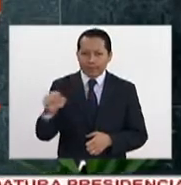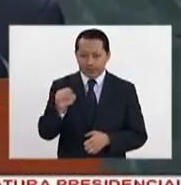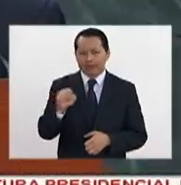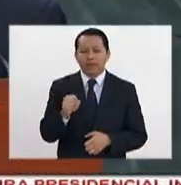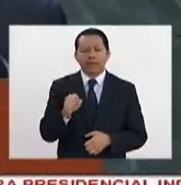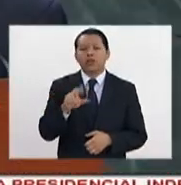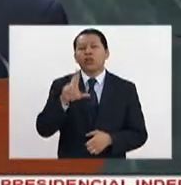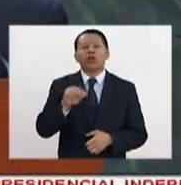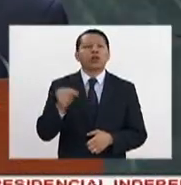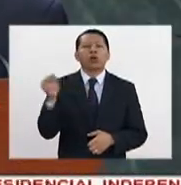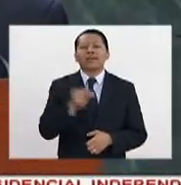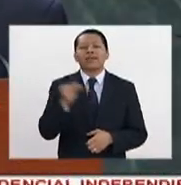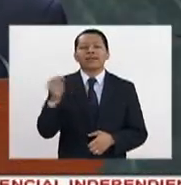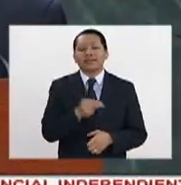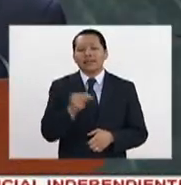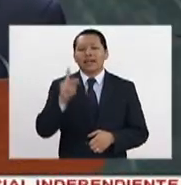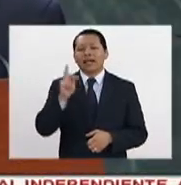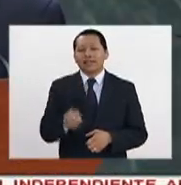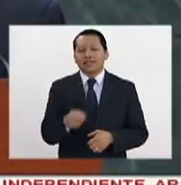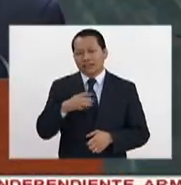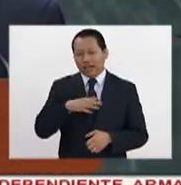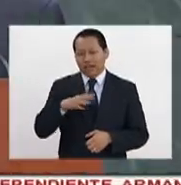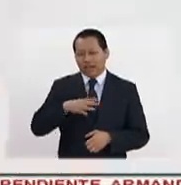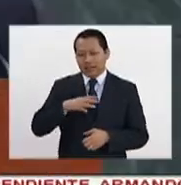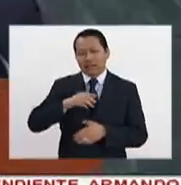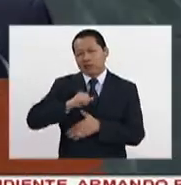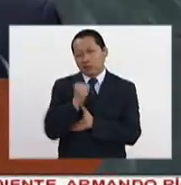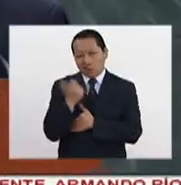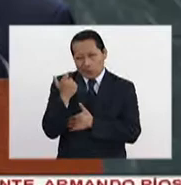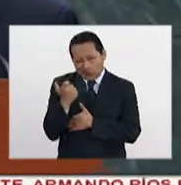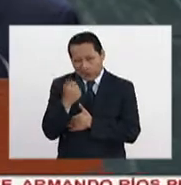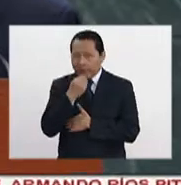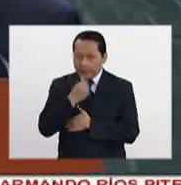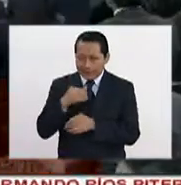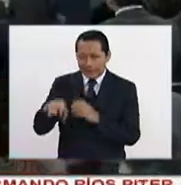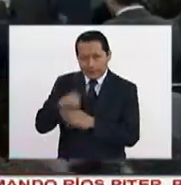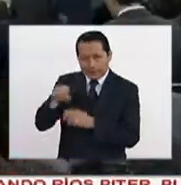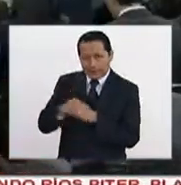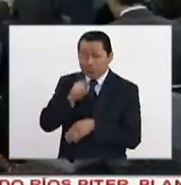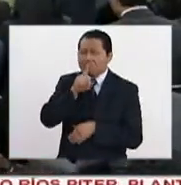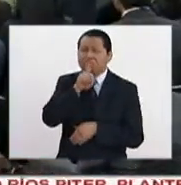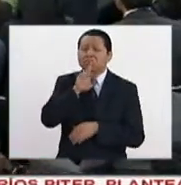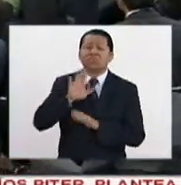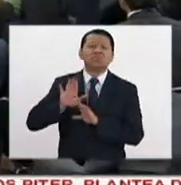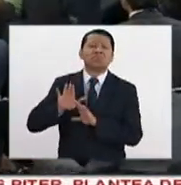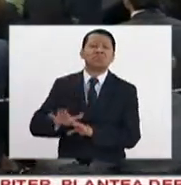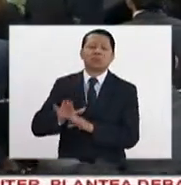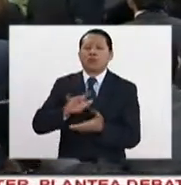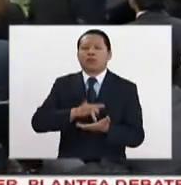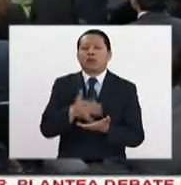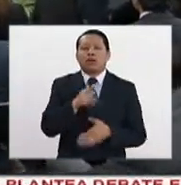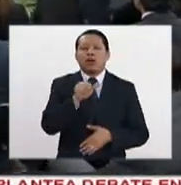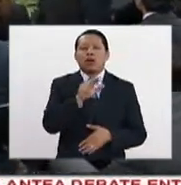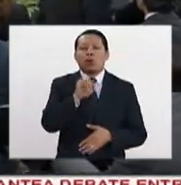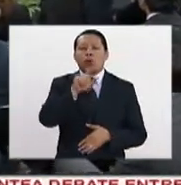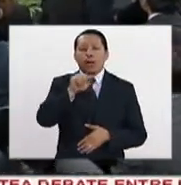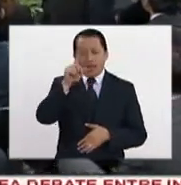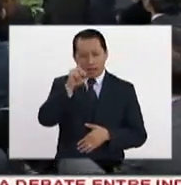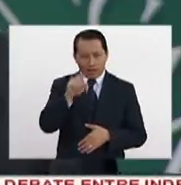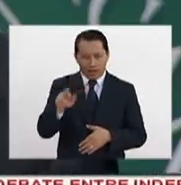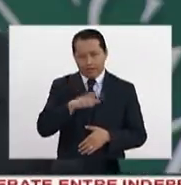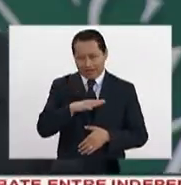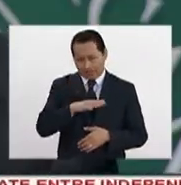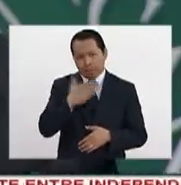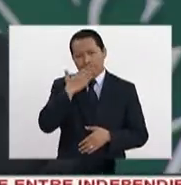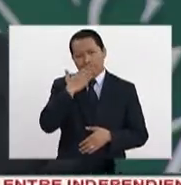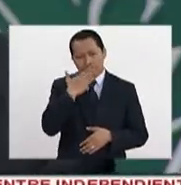tuvo que recurrir a sus reservas financieras. Le agradezco al maestro Arriola sus servicios al país y le deseo